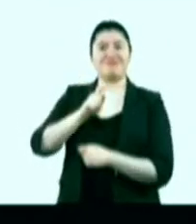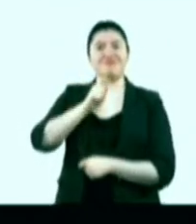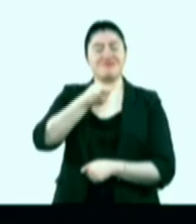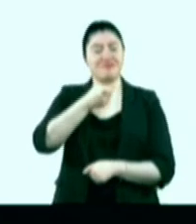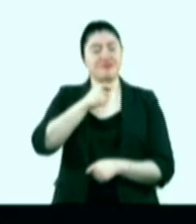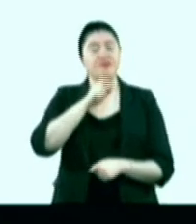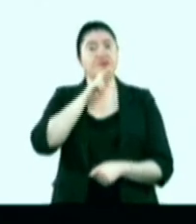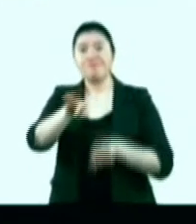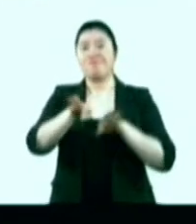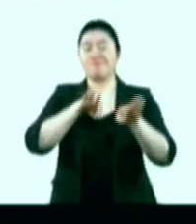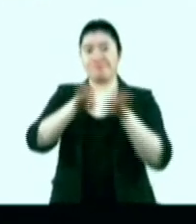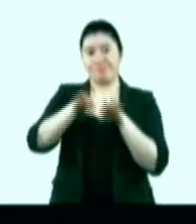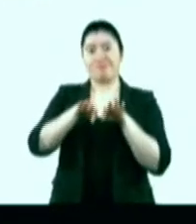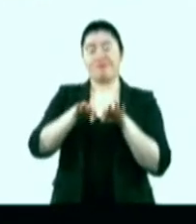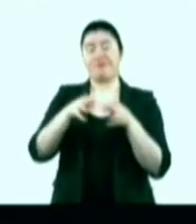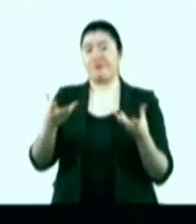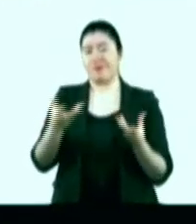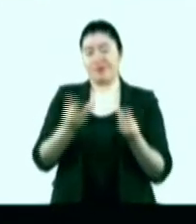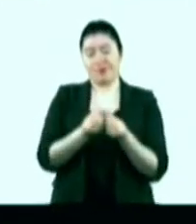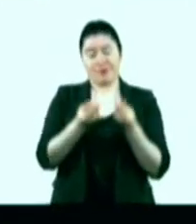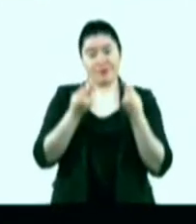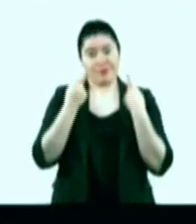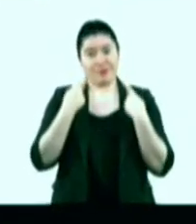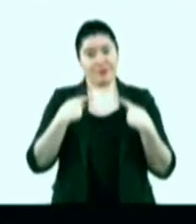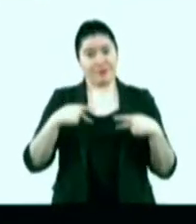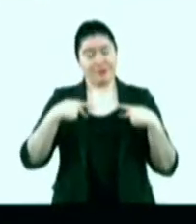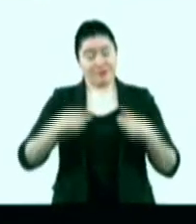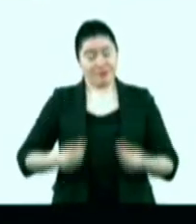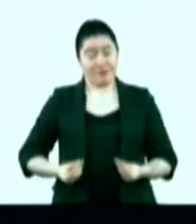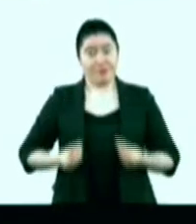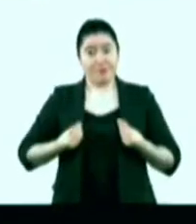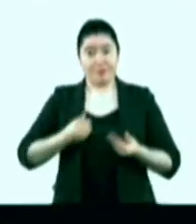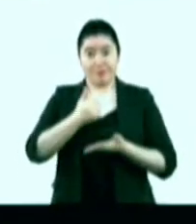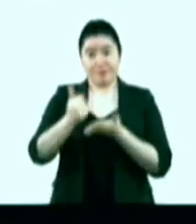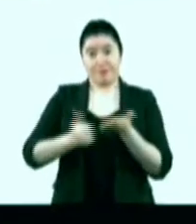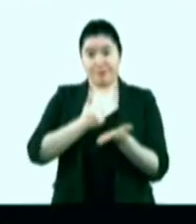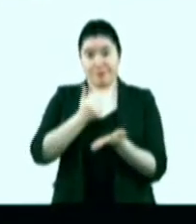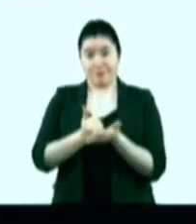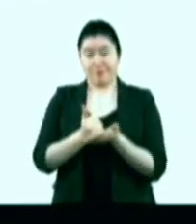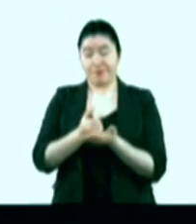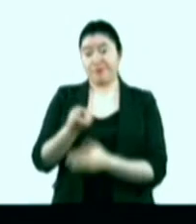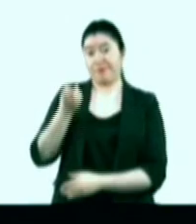las alcaldías es la coordinación. El otro acuerdo muy importante es que